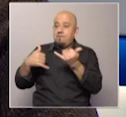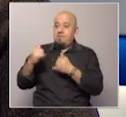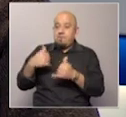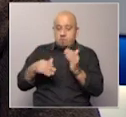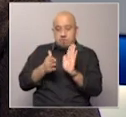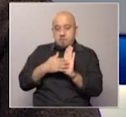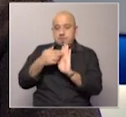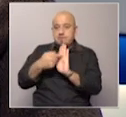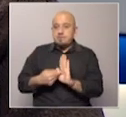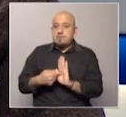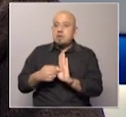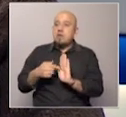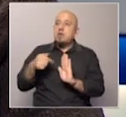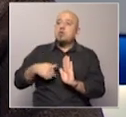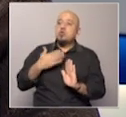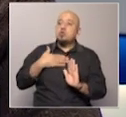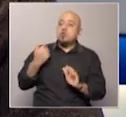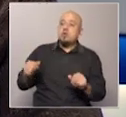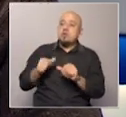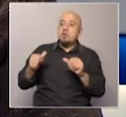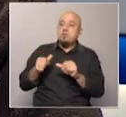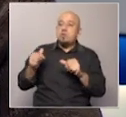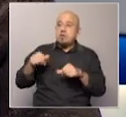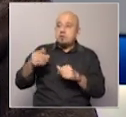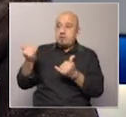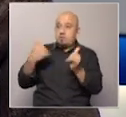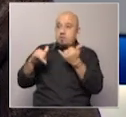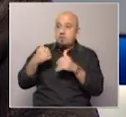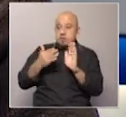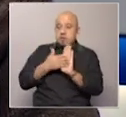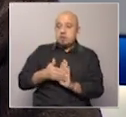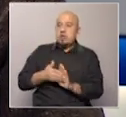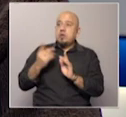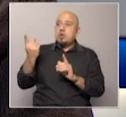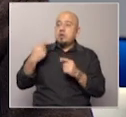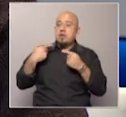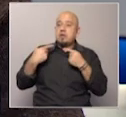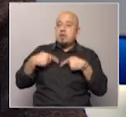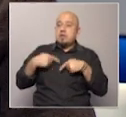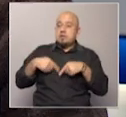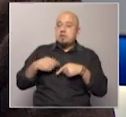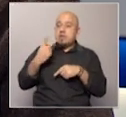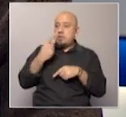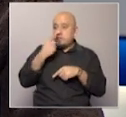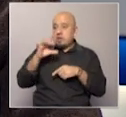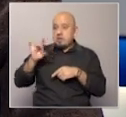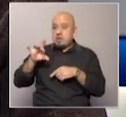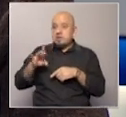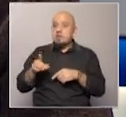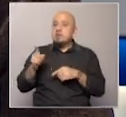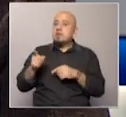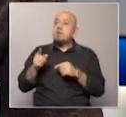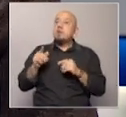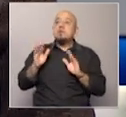lo de lo que nosotros hicimos como caja de resonancia de ese informe en ya va entendiendo 2015 dijo que por eso pero también por eso